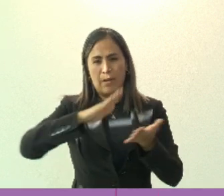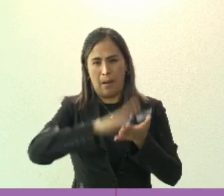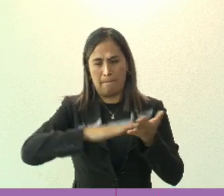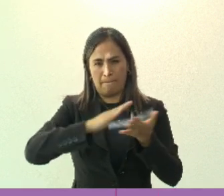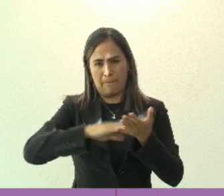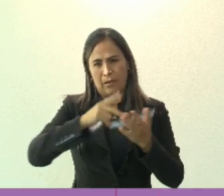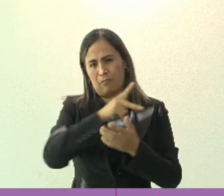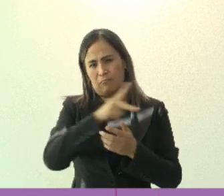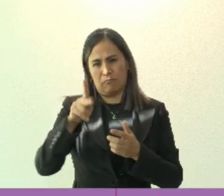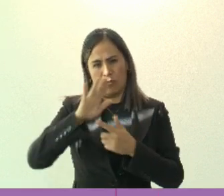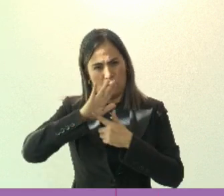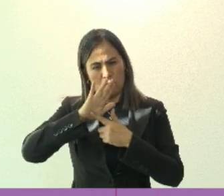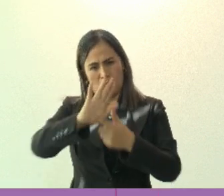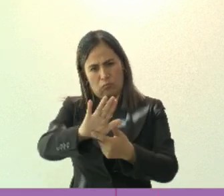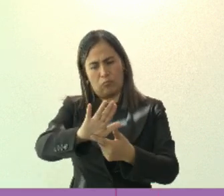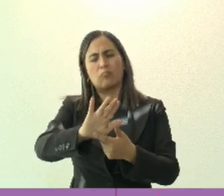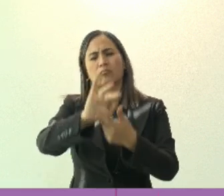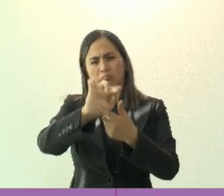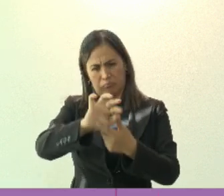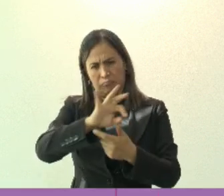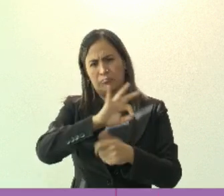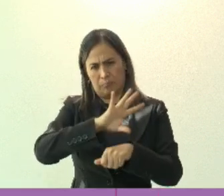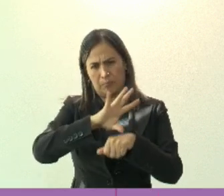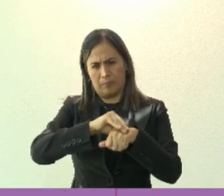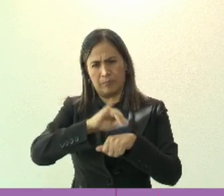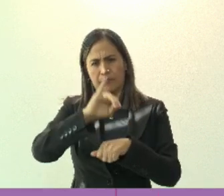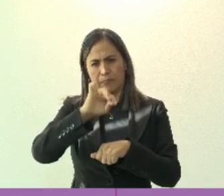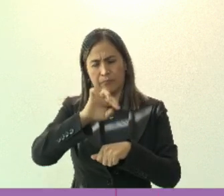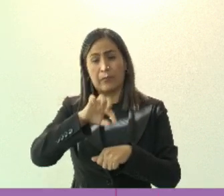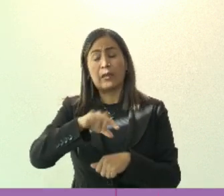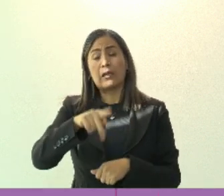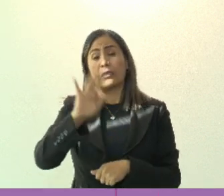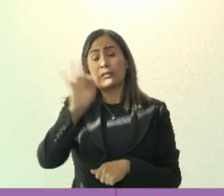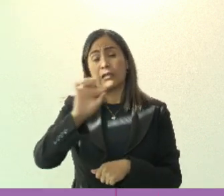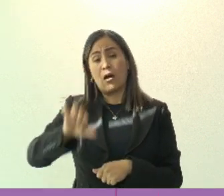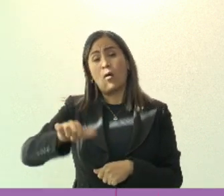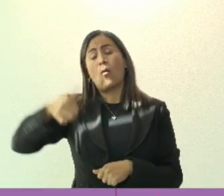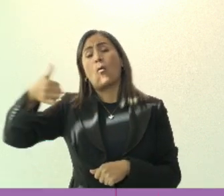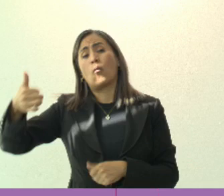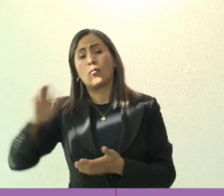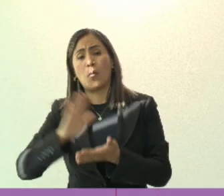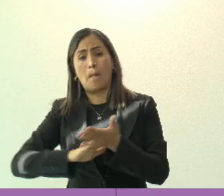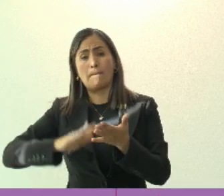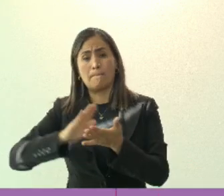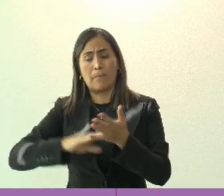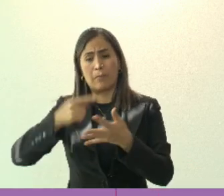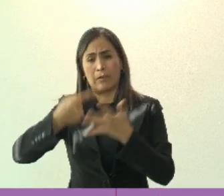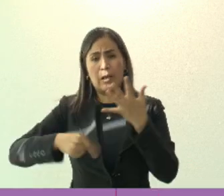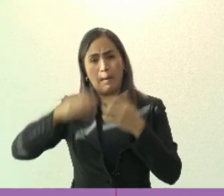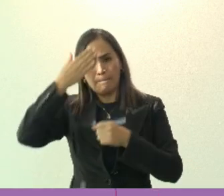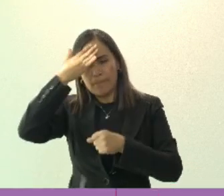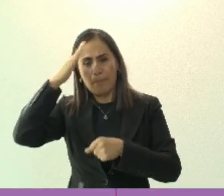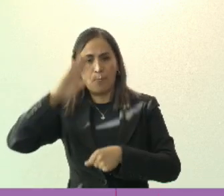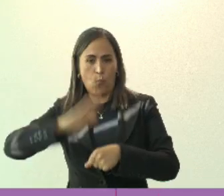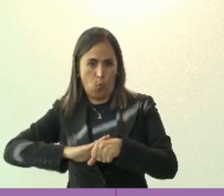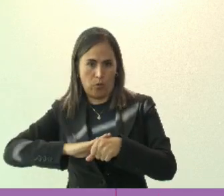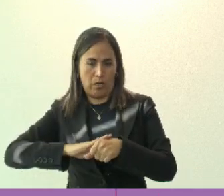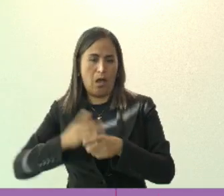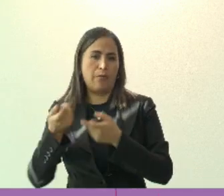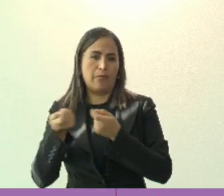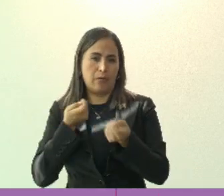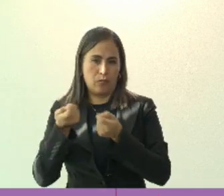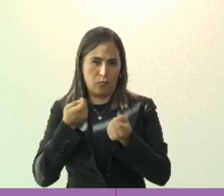un documento público, y de ahí seguramente va a haber otro documento que podrían ser las memorias de gestión. Y ahí es donde